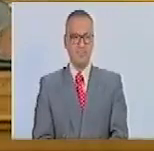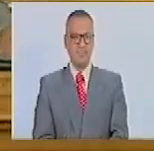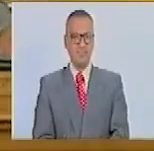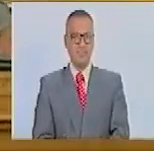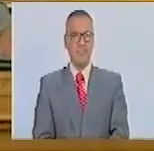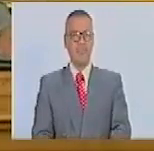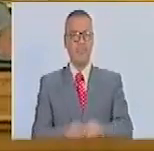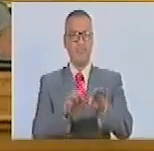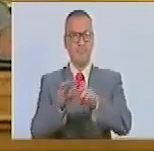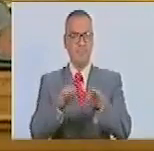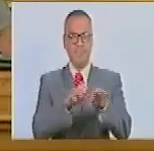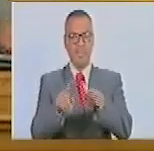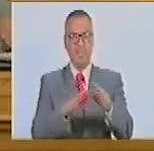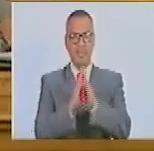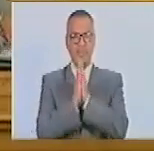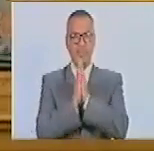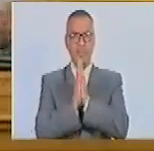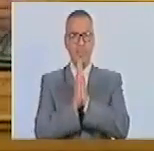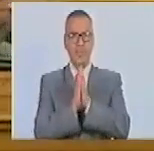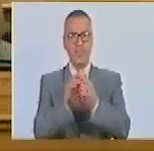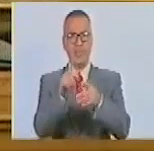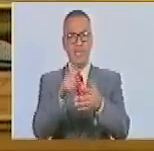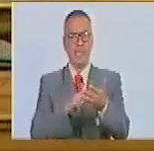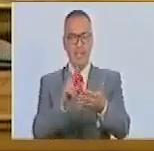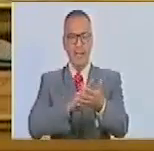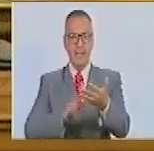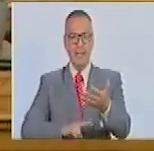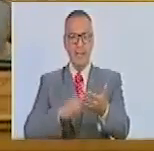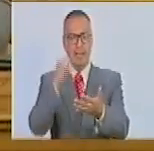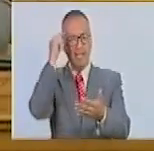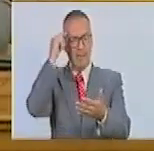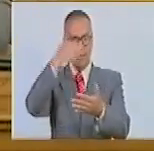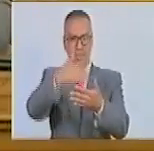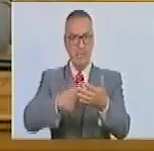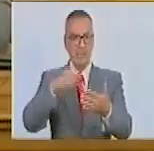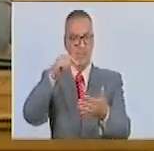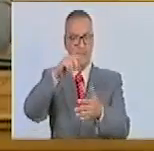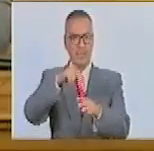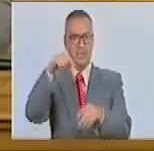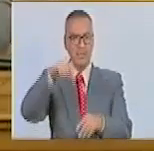Ciudadana secretaria, por favor, sírvase de dar lectura a la propuesta del orden del día.